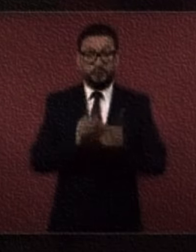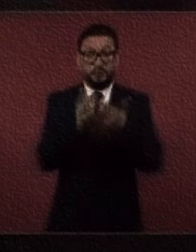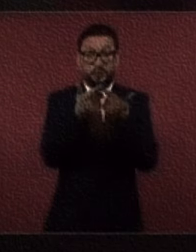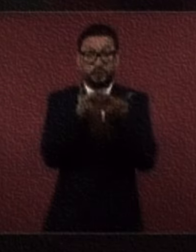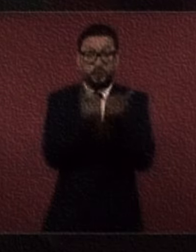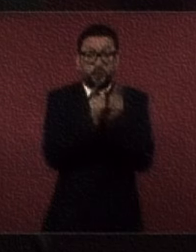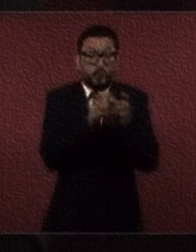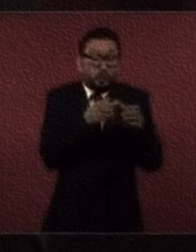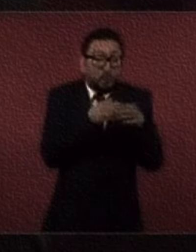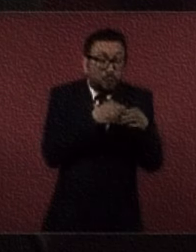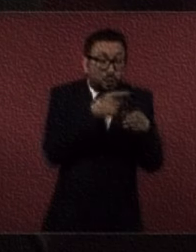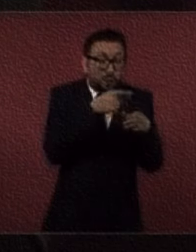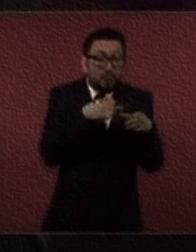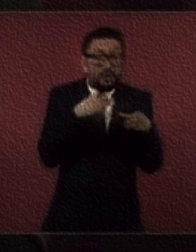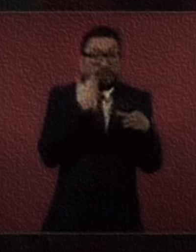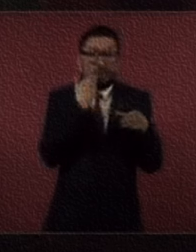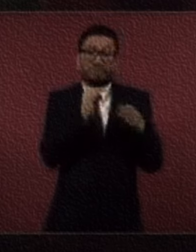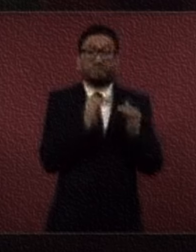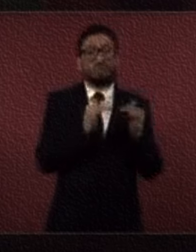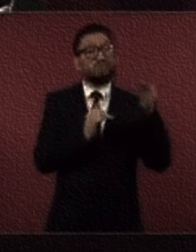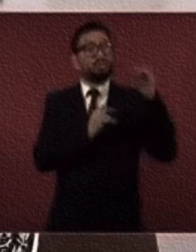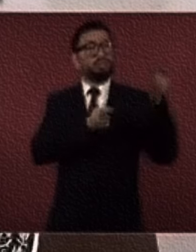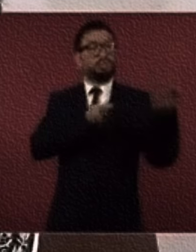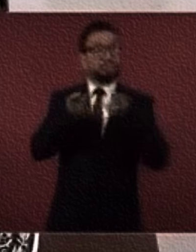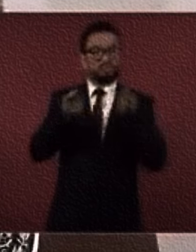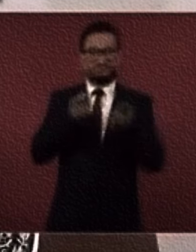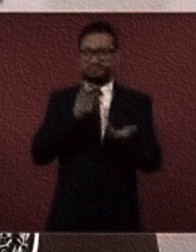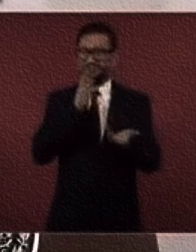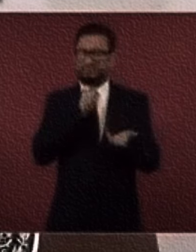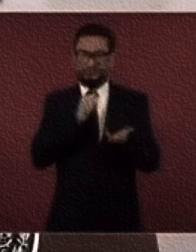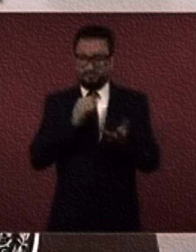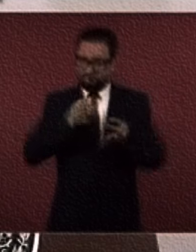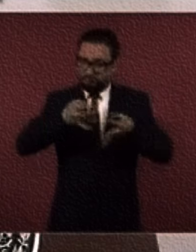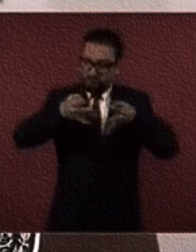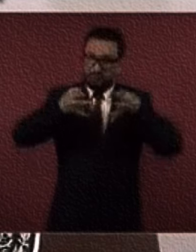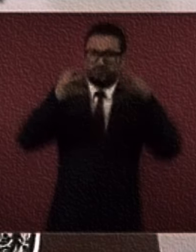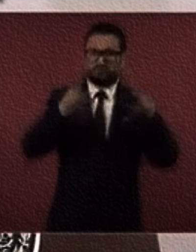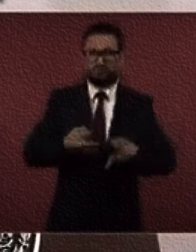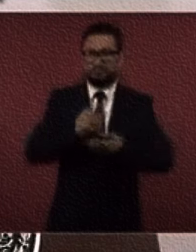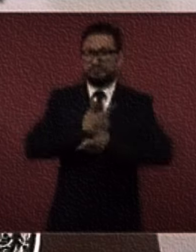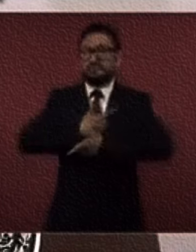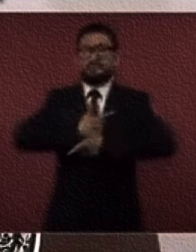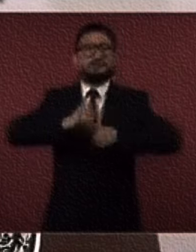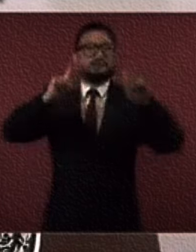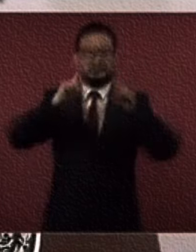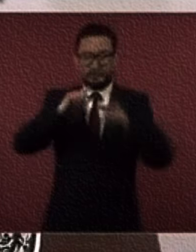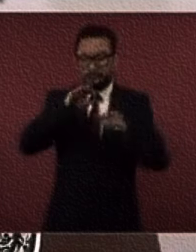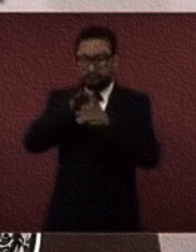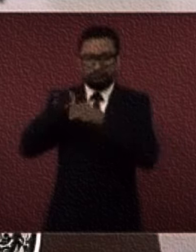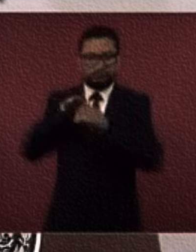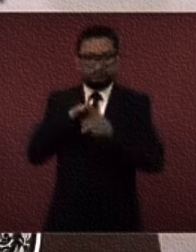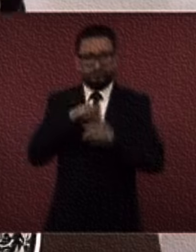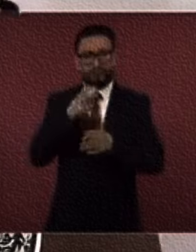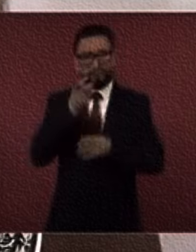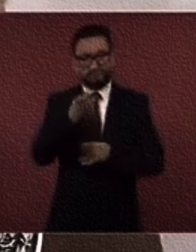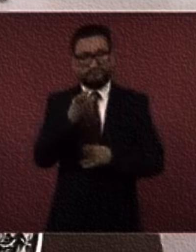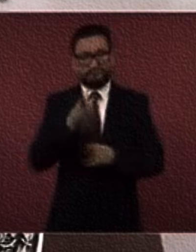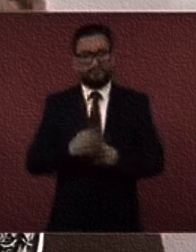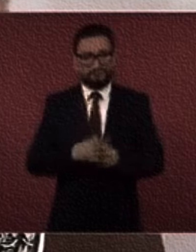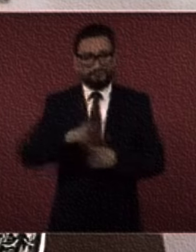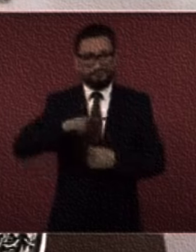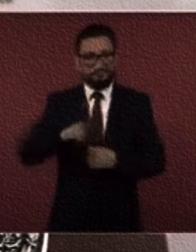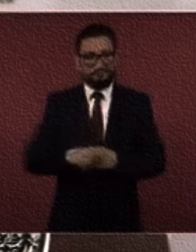moral, mesías, mucho menos cacique. Yo ya termino y no vuelvo a participar en ninguna actividad pública, nada ni una conferencia.